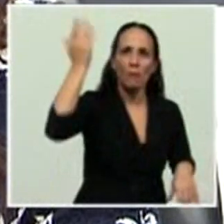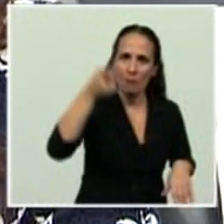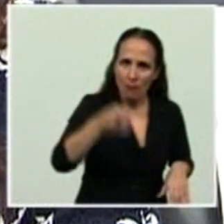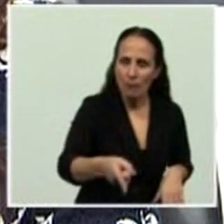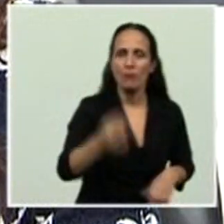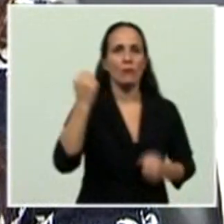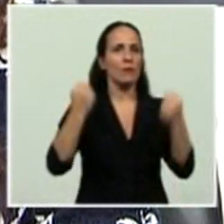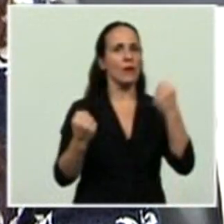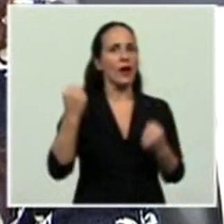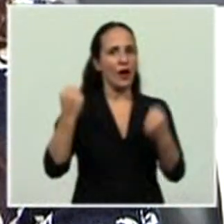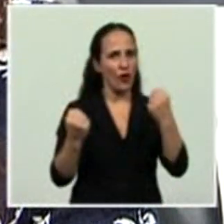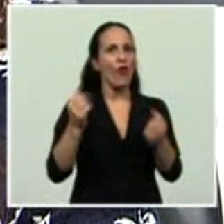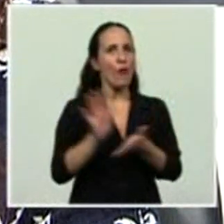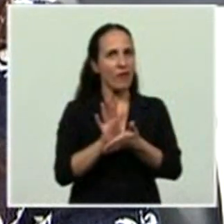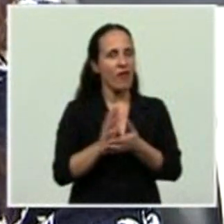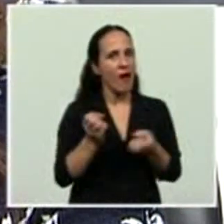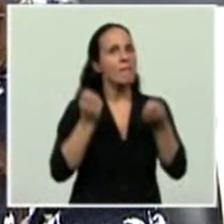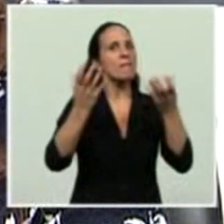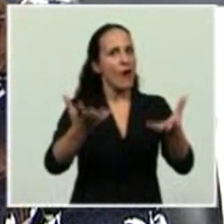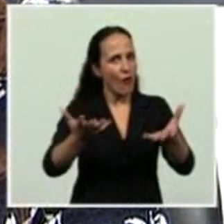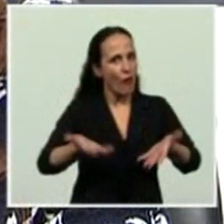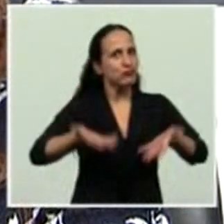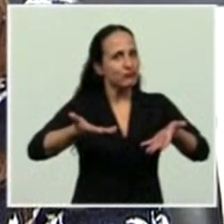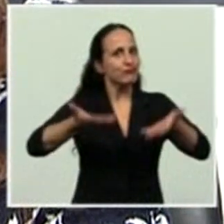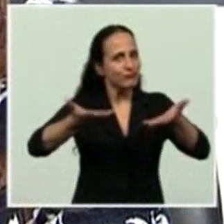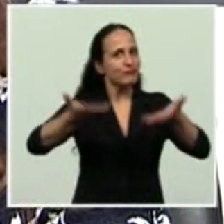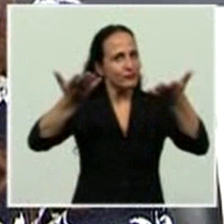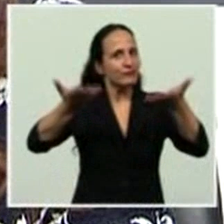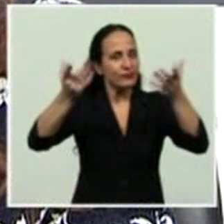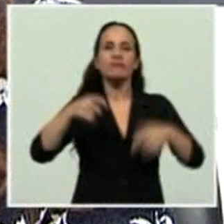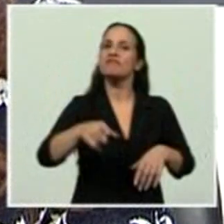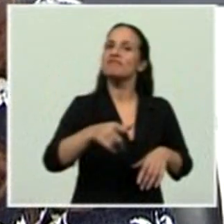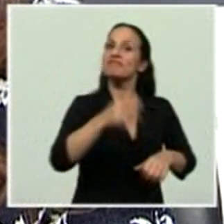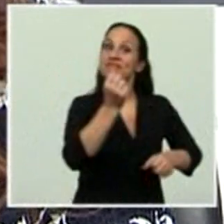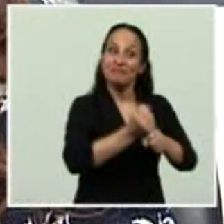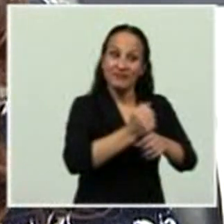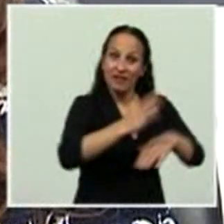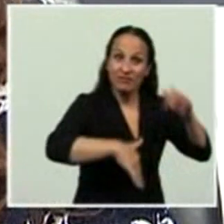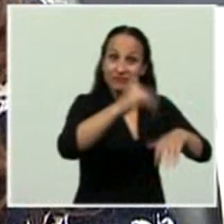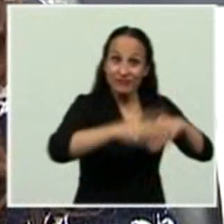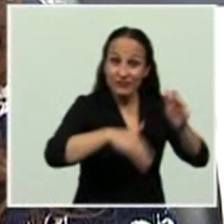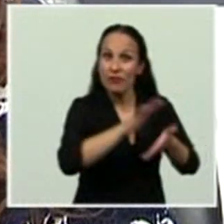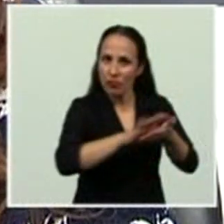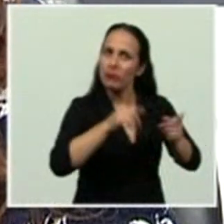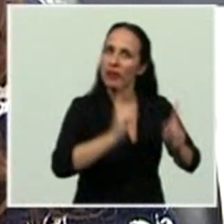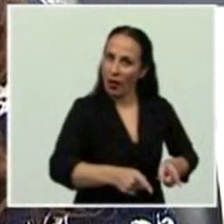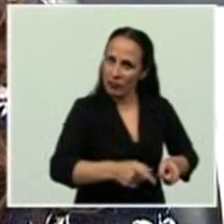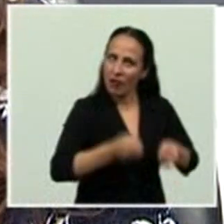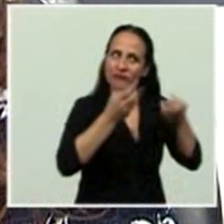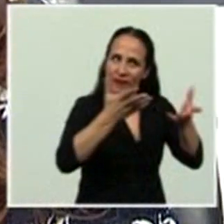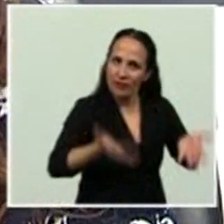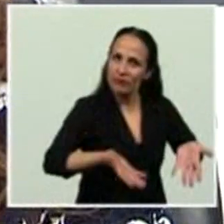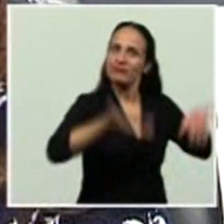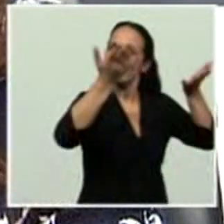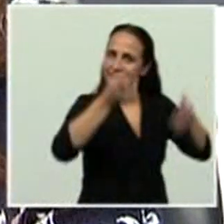la economía está creciendo la actividad de la construcción tiene nuevamente un gran crecimiento y